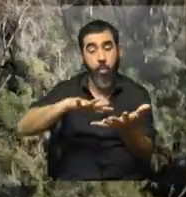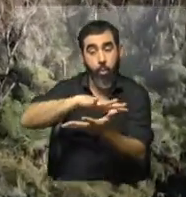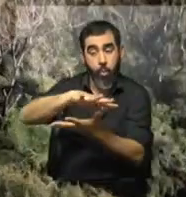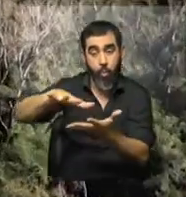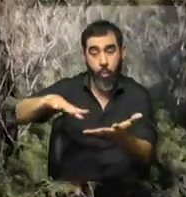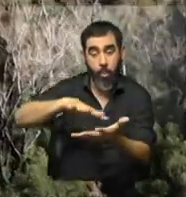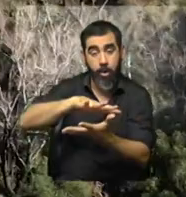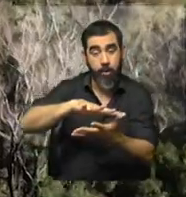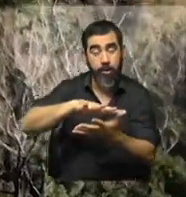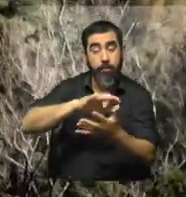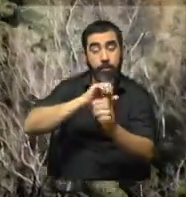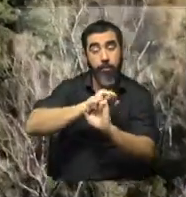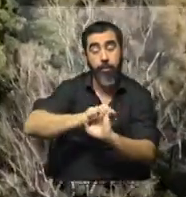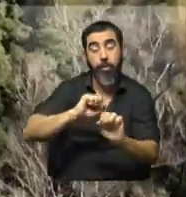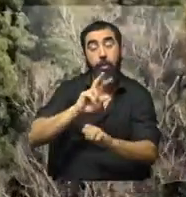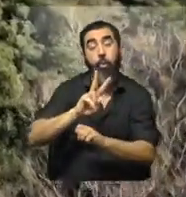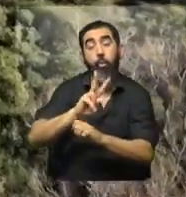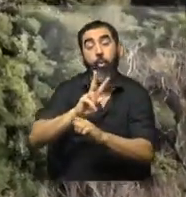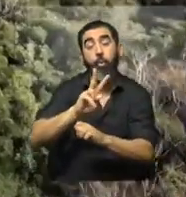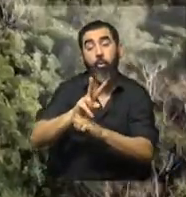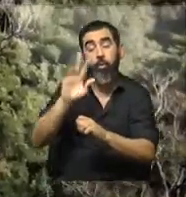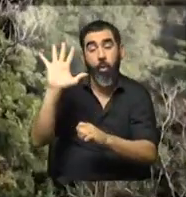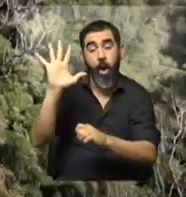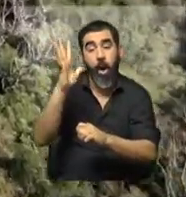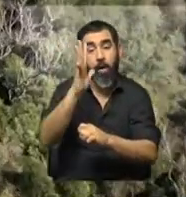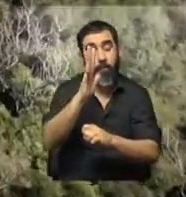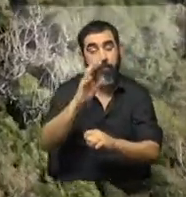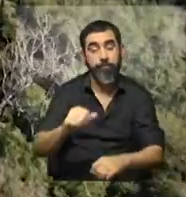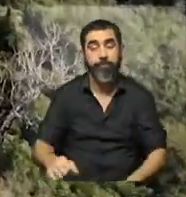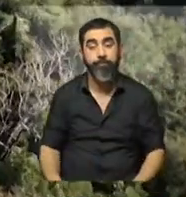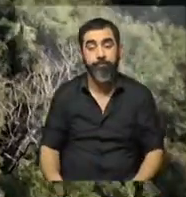el potencial control de estas especies invasoras.